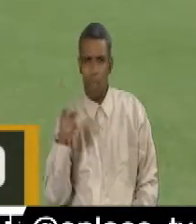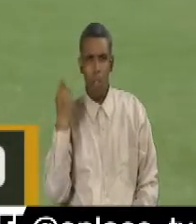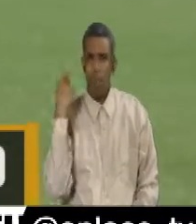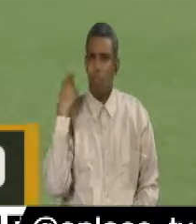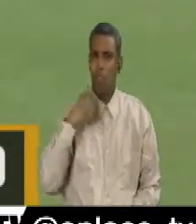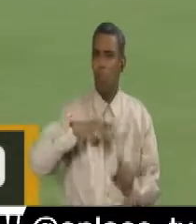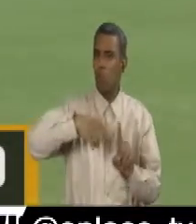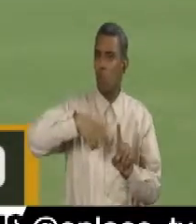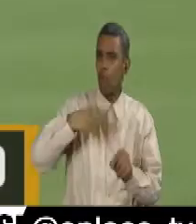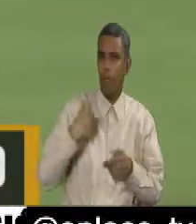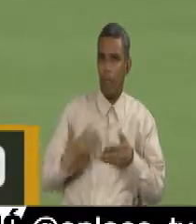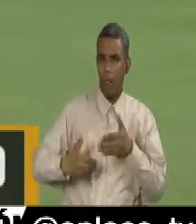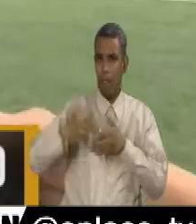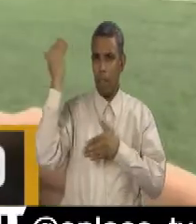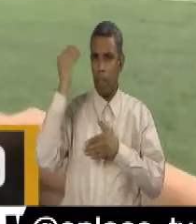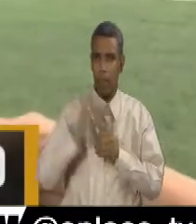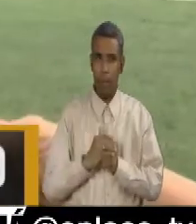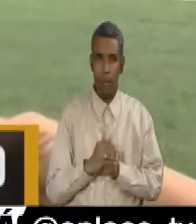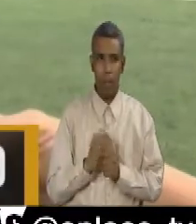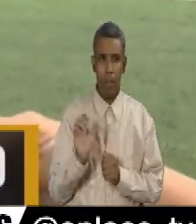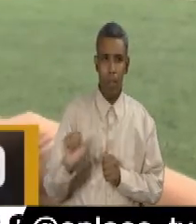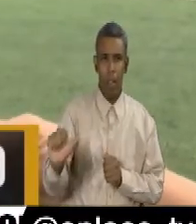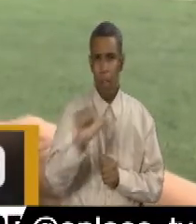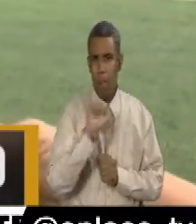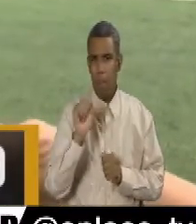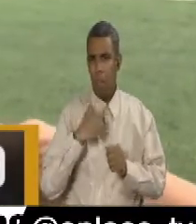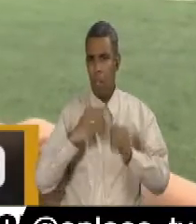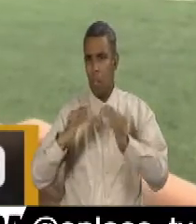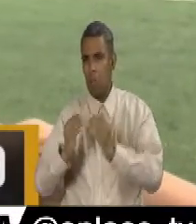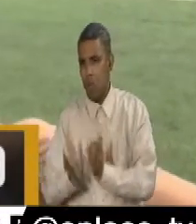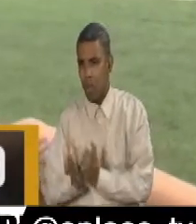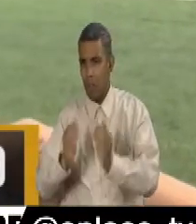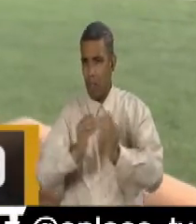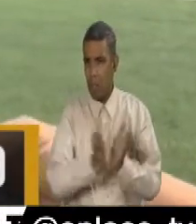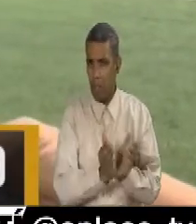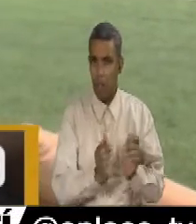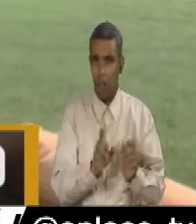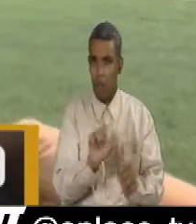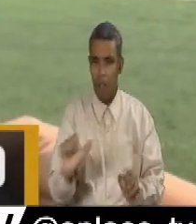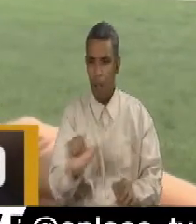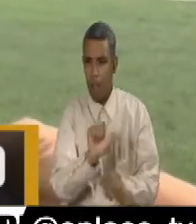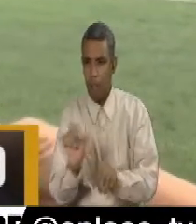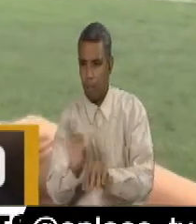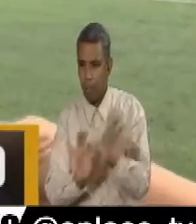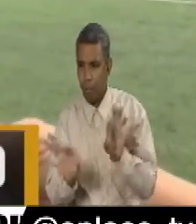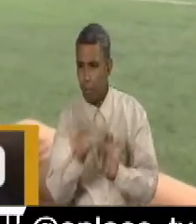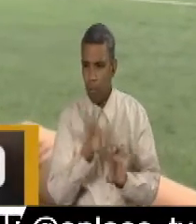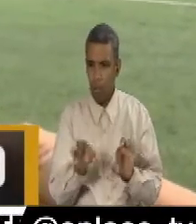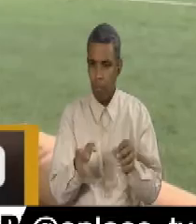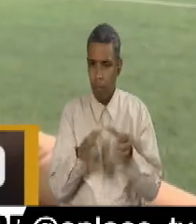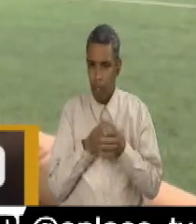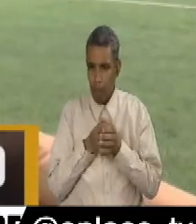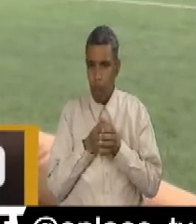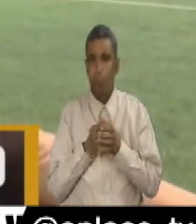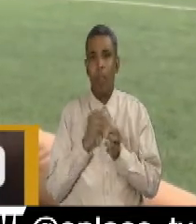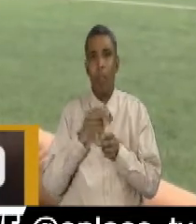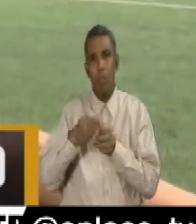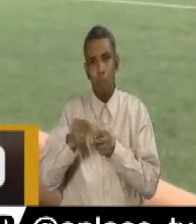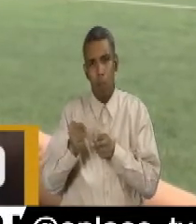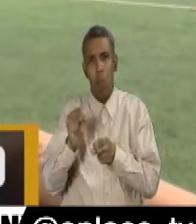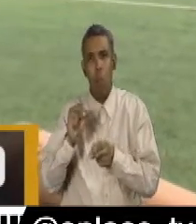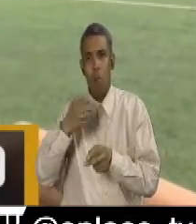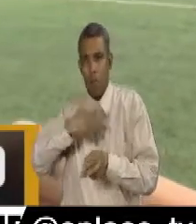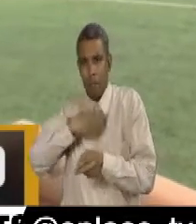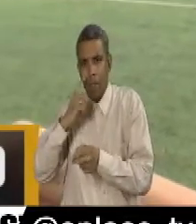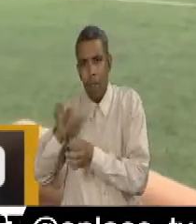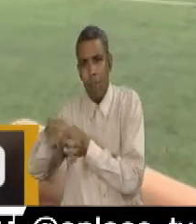estamos niñas de colegios, de diferentes colegios de Barranca Bermeja, para los campeonatos municipales y